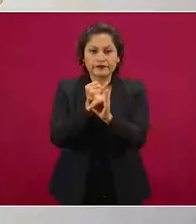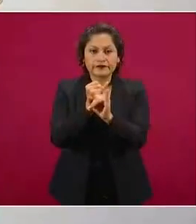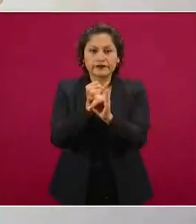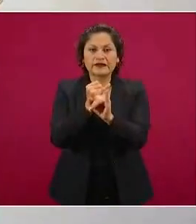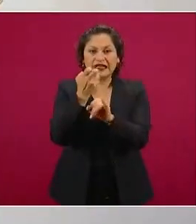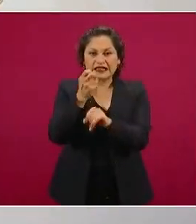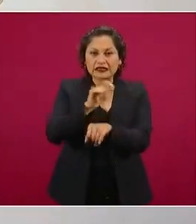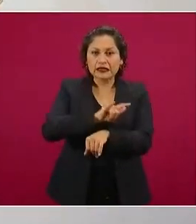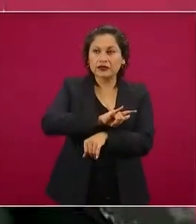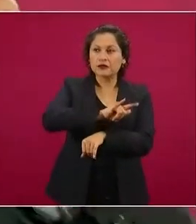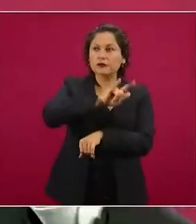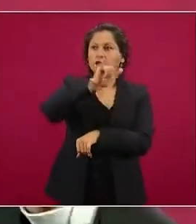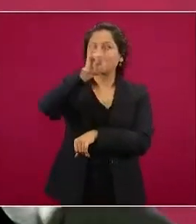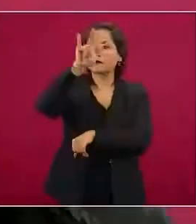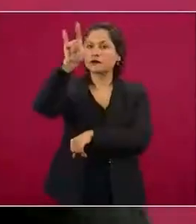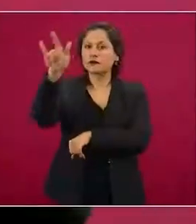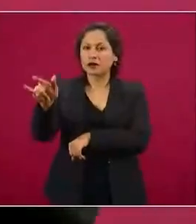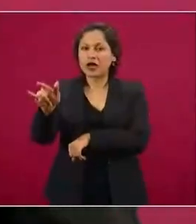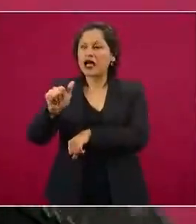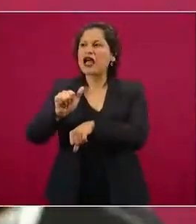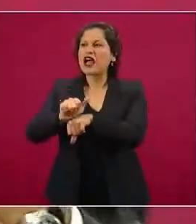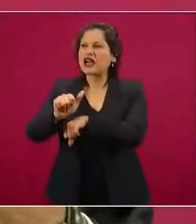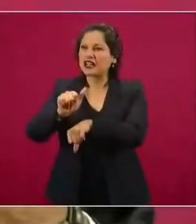Colombia o Argentina,